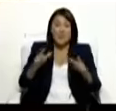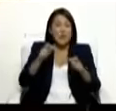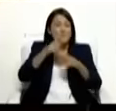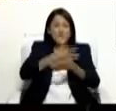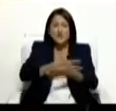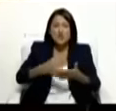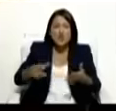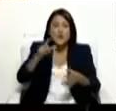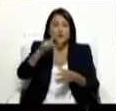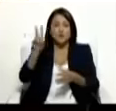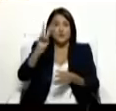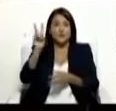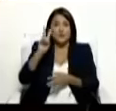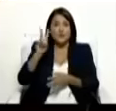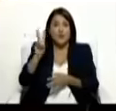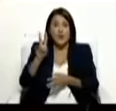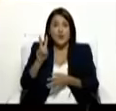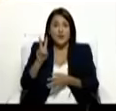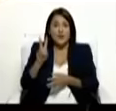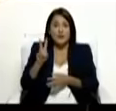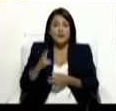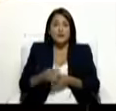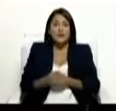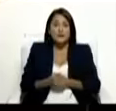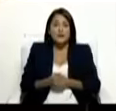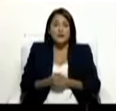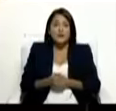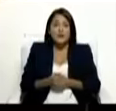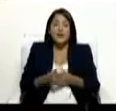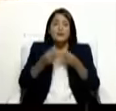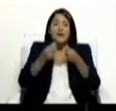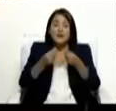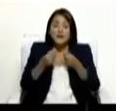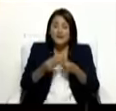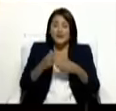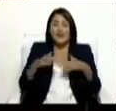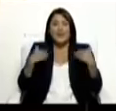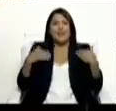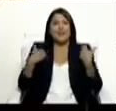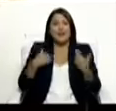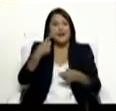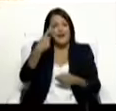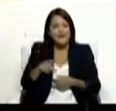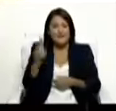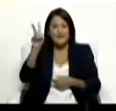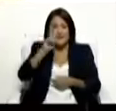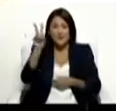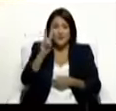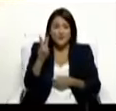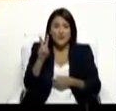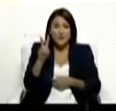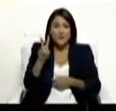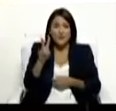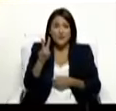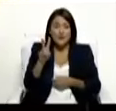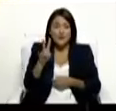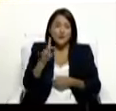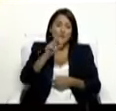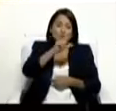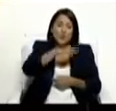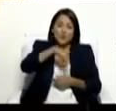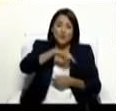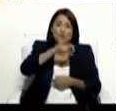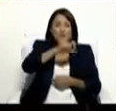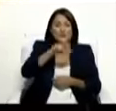Presidenta Gladys Gutiérrez, para que la alegría que se ha desbordado, porque los venezolanos peleamos así, peleamos